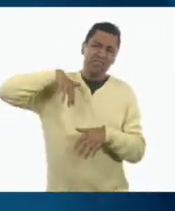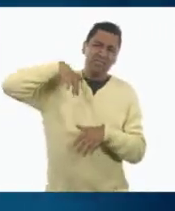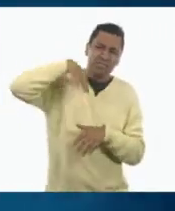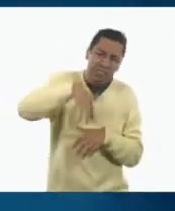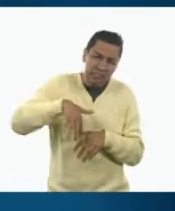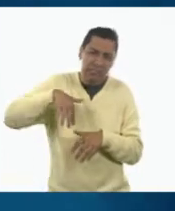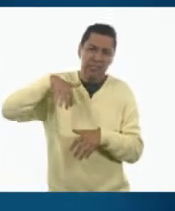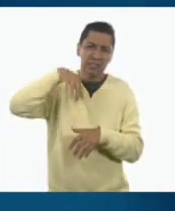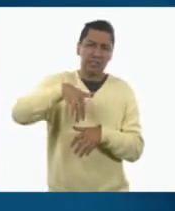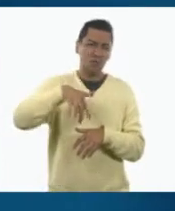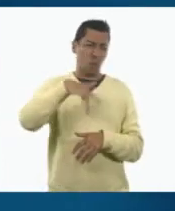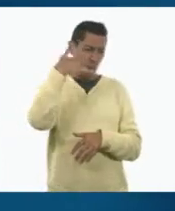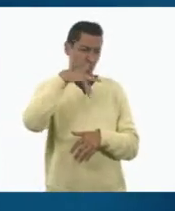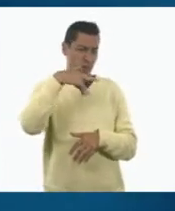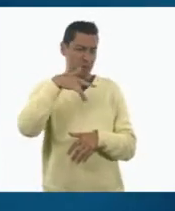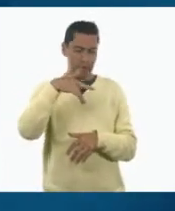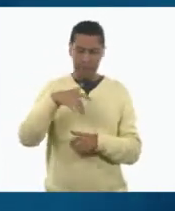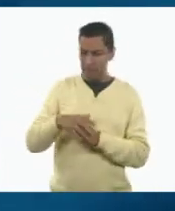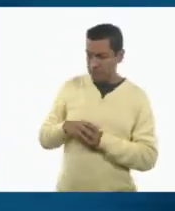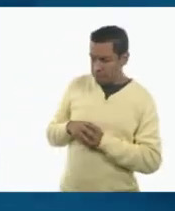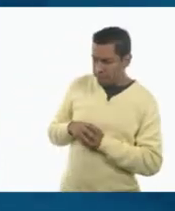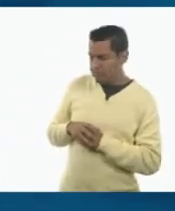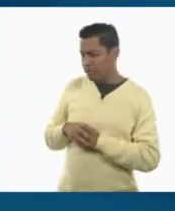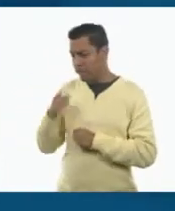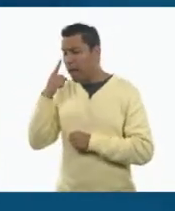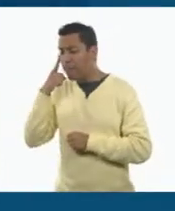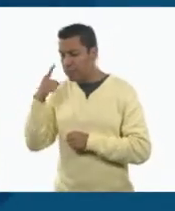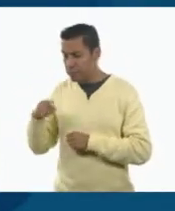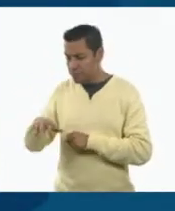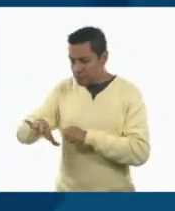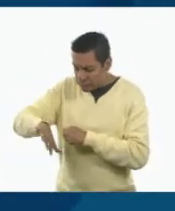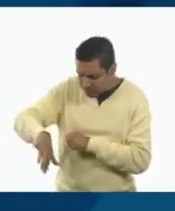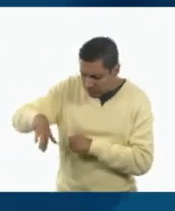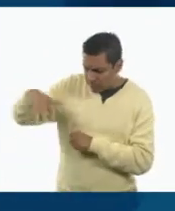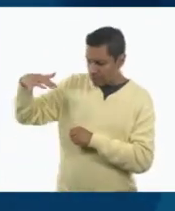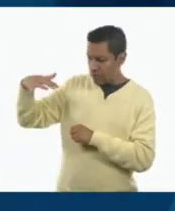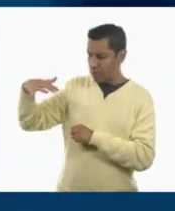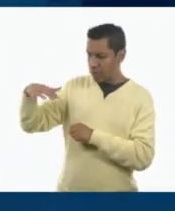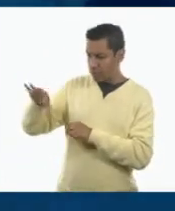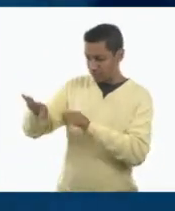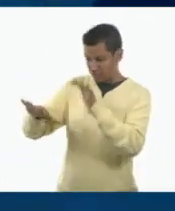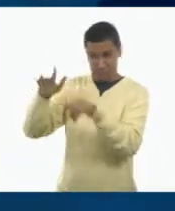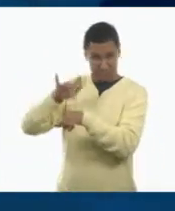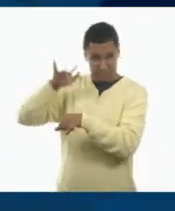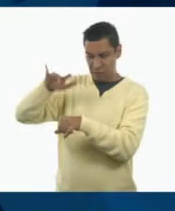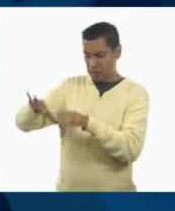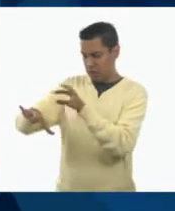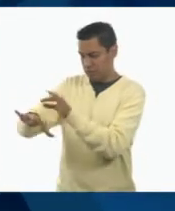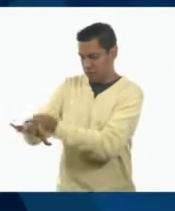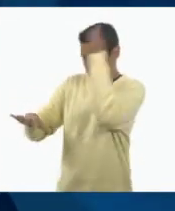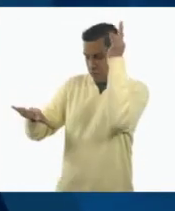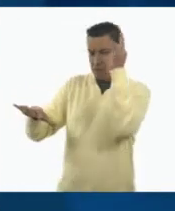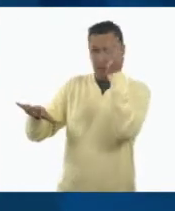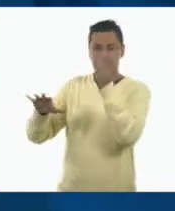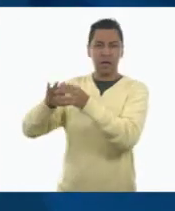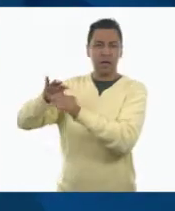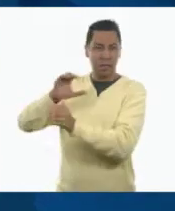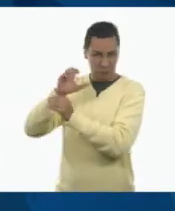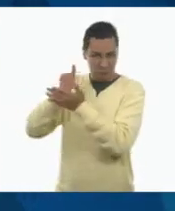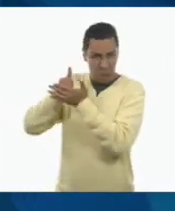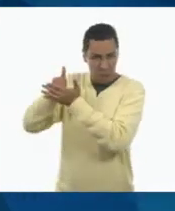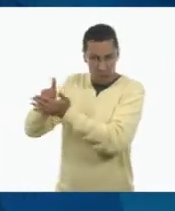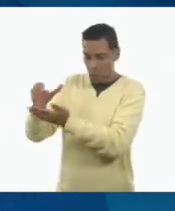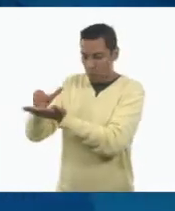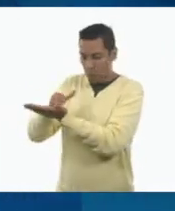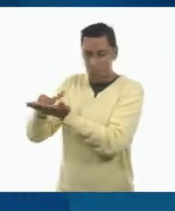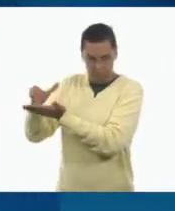Androcles lo examinó y gentilmente extrajo la espina, lavó y curó la herida. El